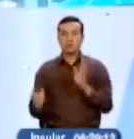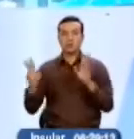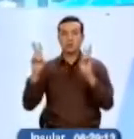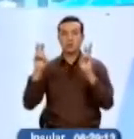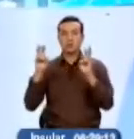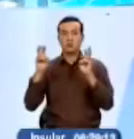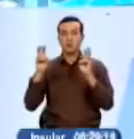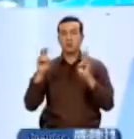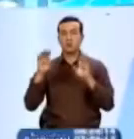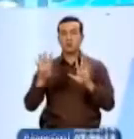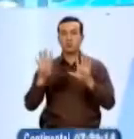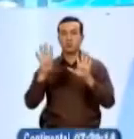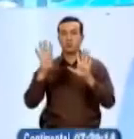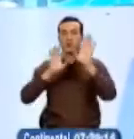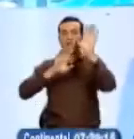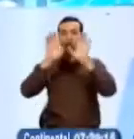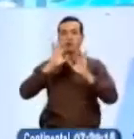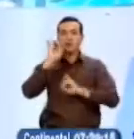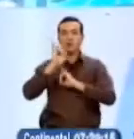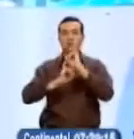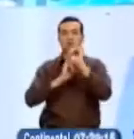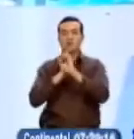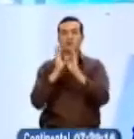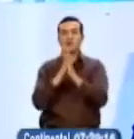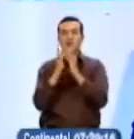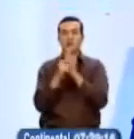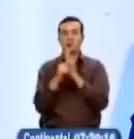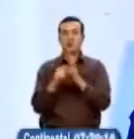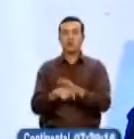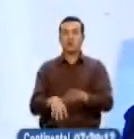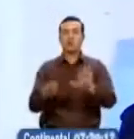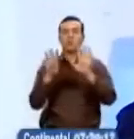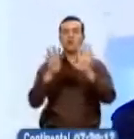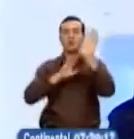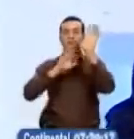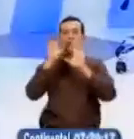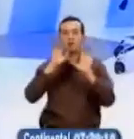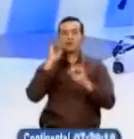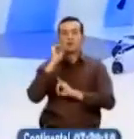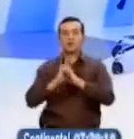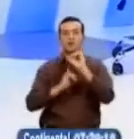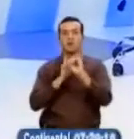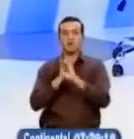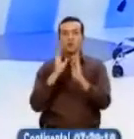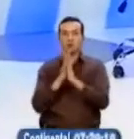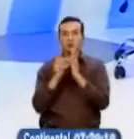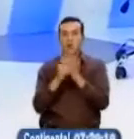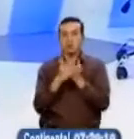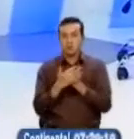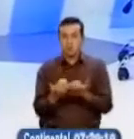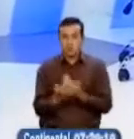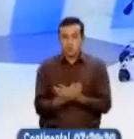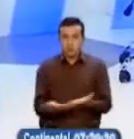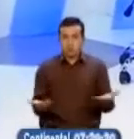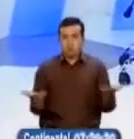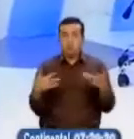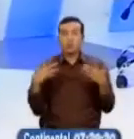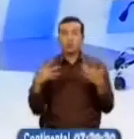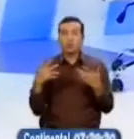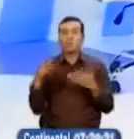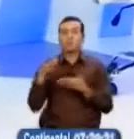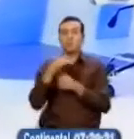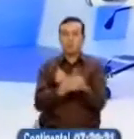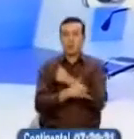novena feria internacional del libro la novena feria internacional del libro que en esta ocasión tiene como